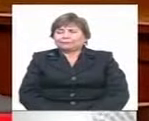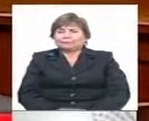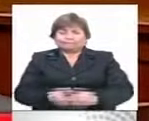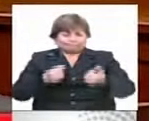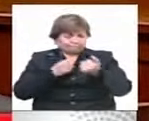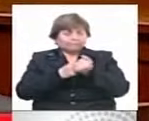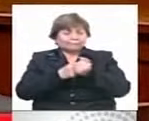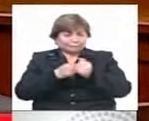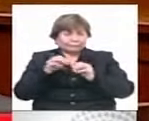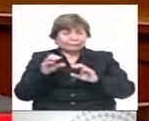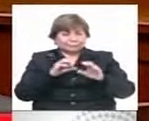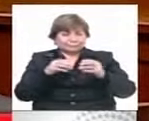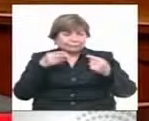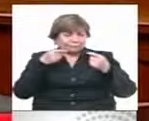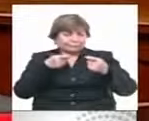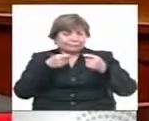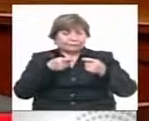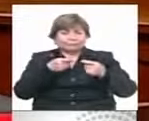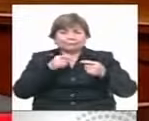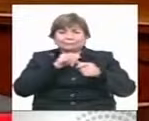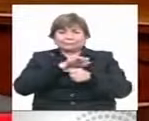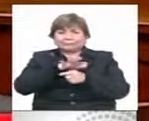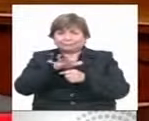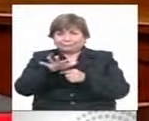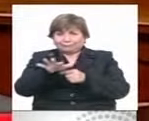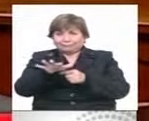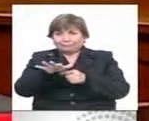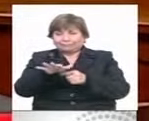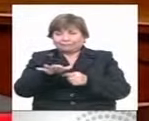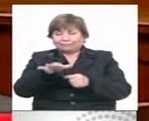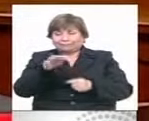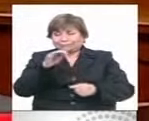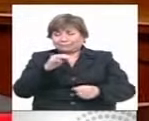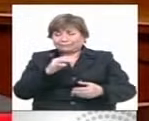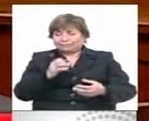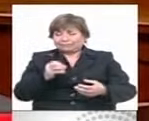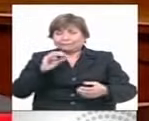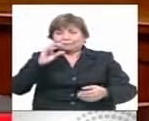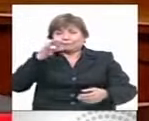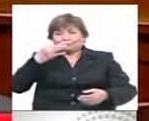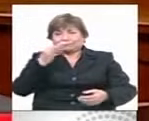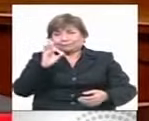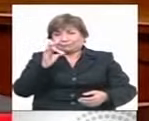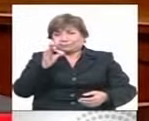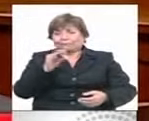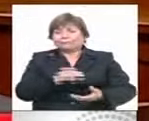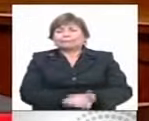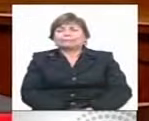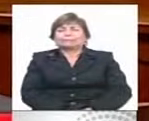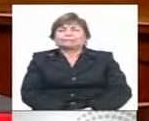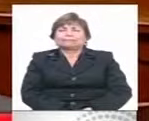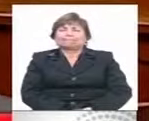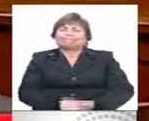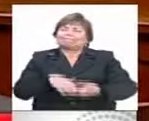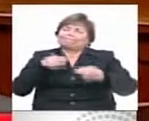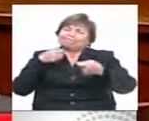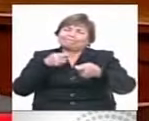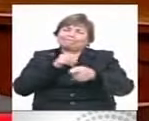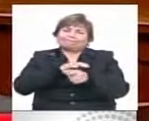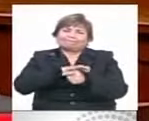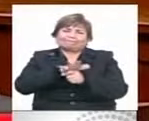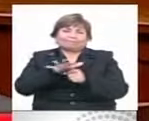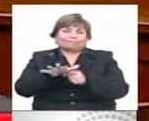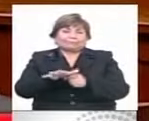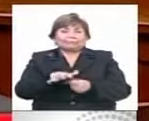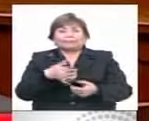Potenciar las acciones de lucha contra la pandemia de la COVID-19. La batalla contra el